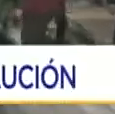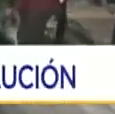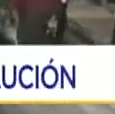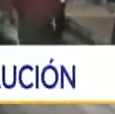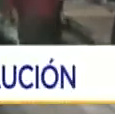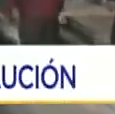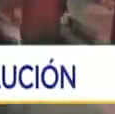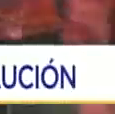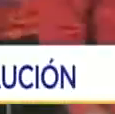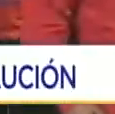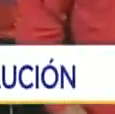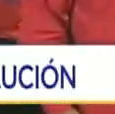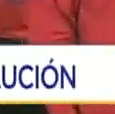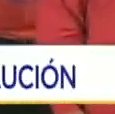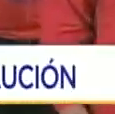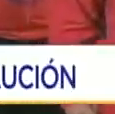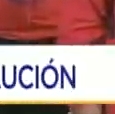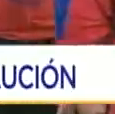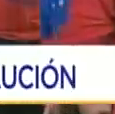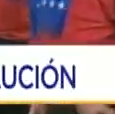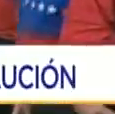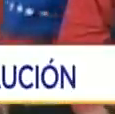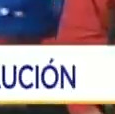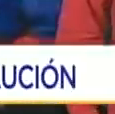Bueno, buenas noches.